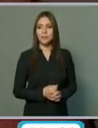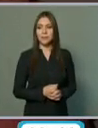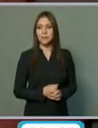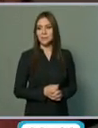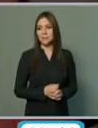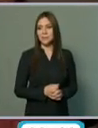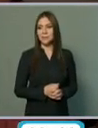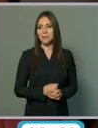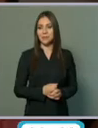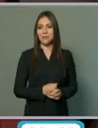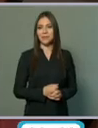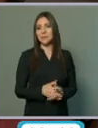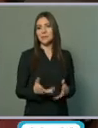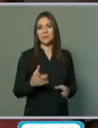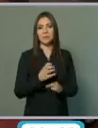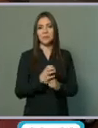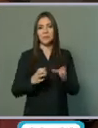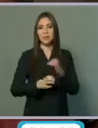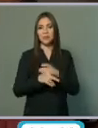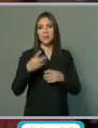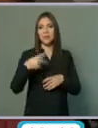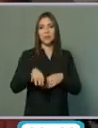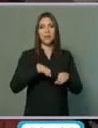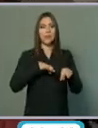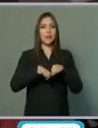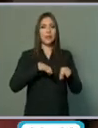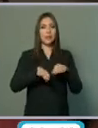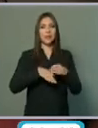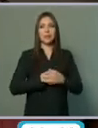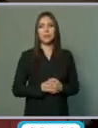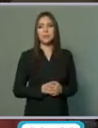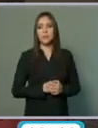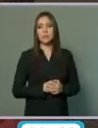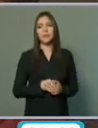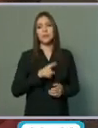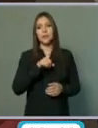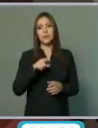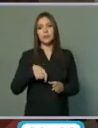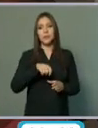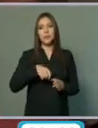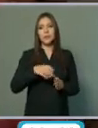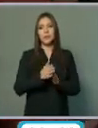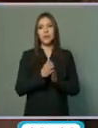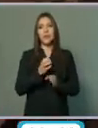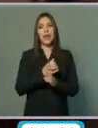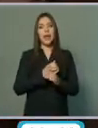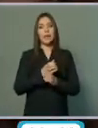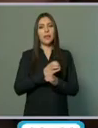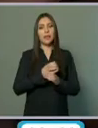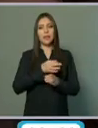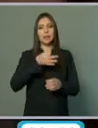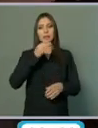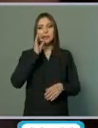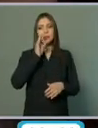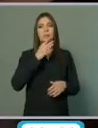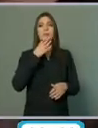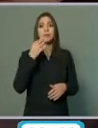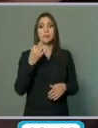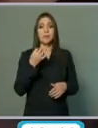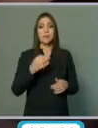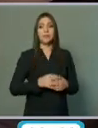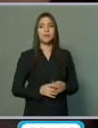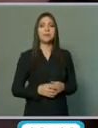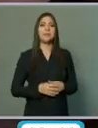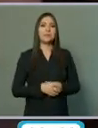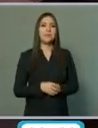Cosas para el trabajo, Y luego su chocolatito. café. Ah, café, ¿y qué tal?